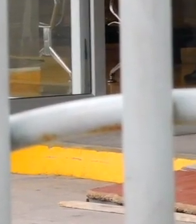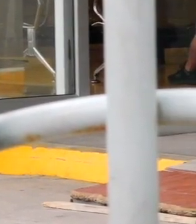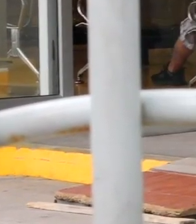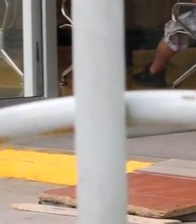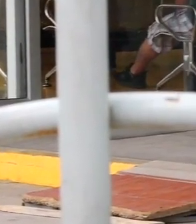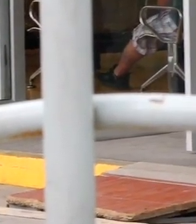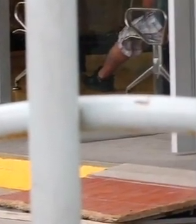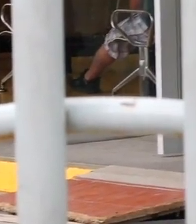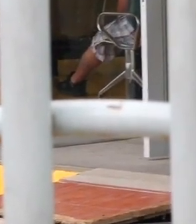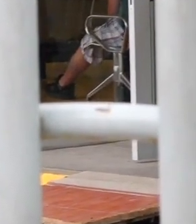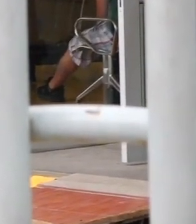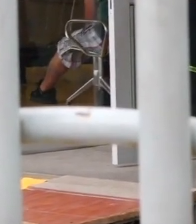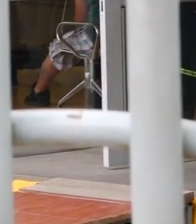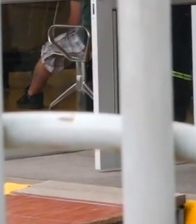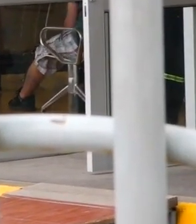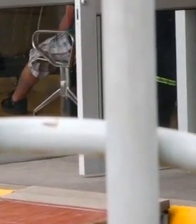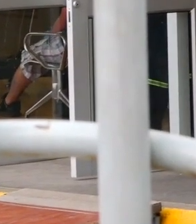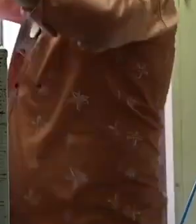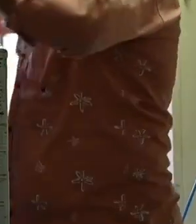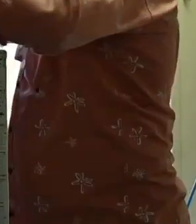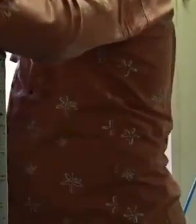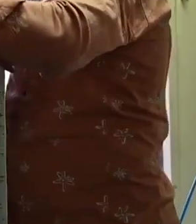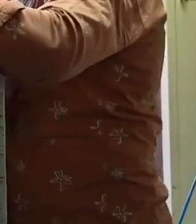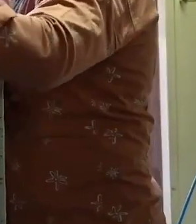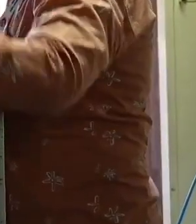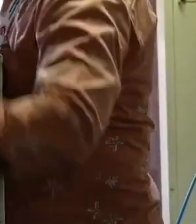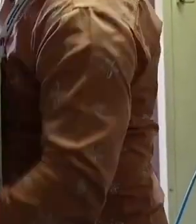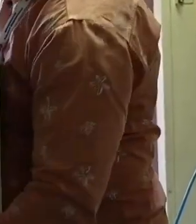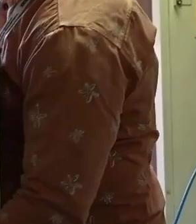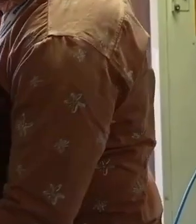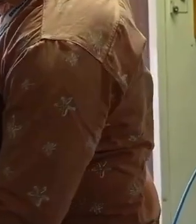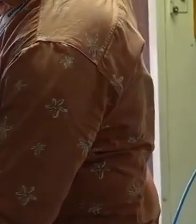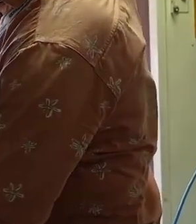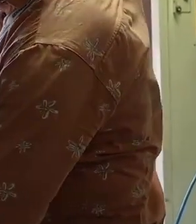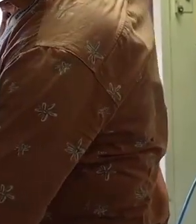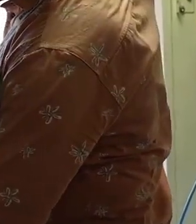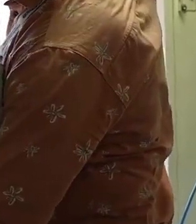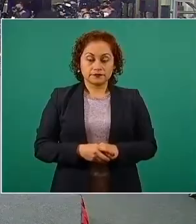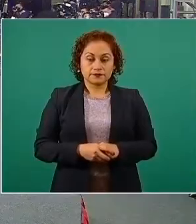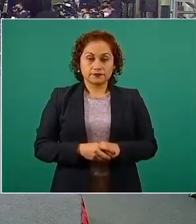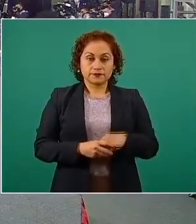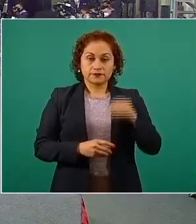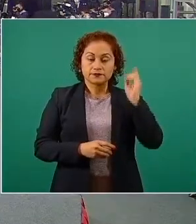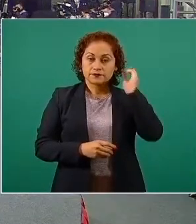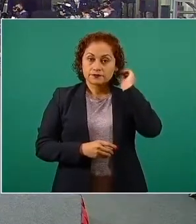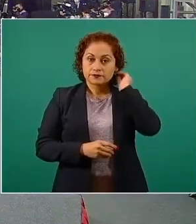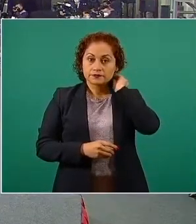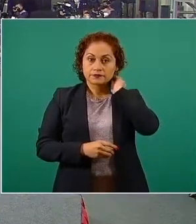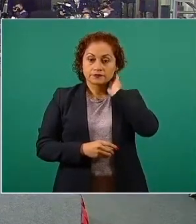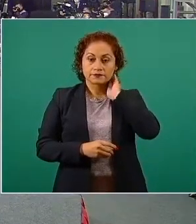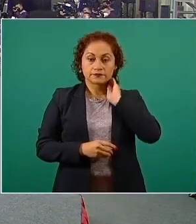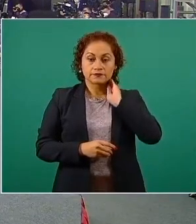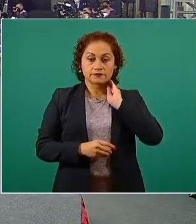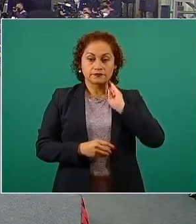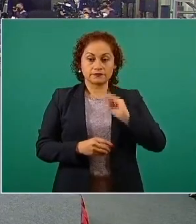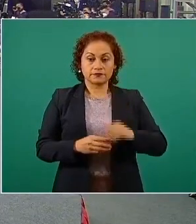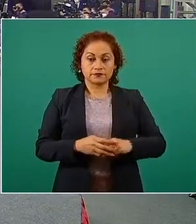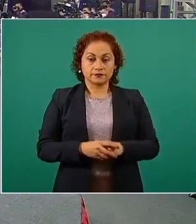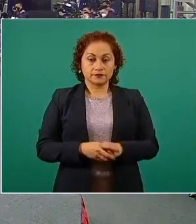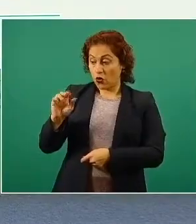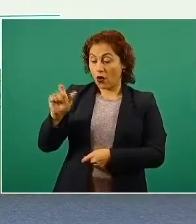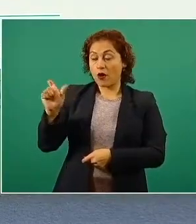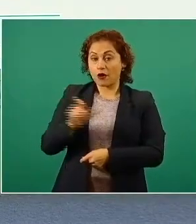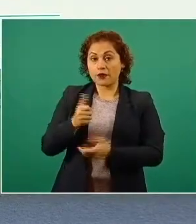registra cifras que bordean los 21 millones de contagios sin embargo hay retraso tan sólo una semana atrás el secretario de relaciones exteriores de méxico